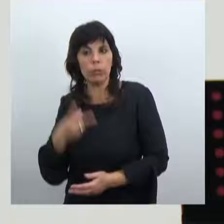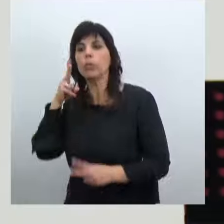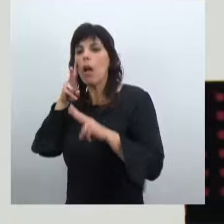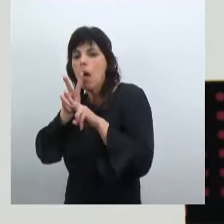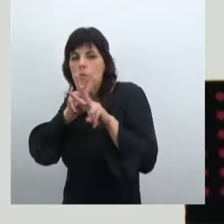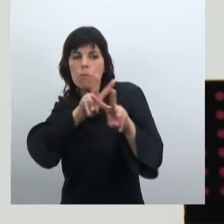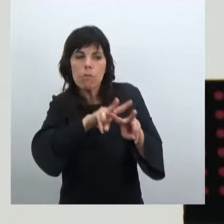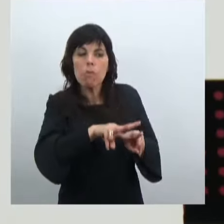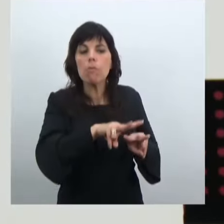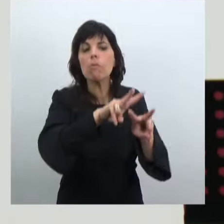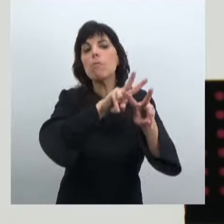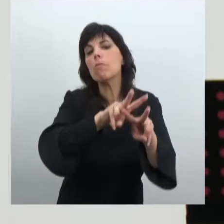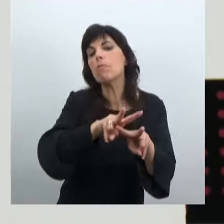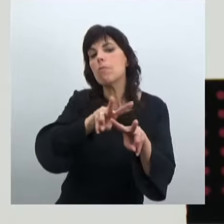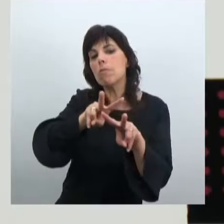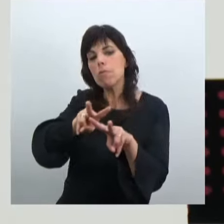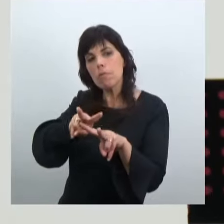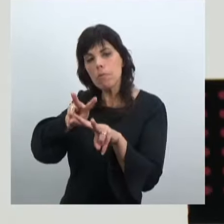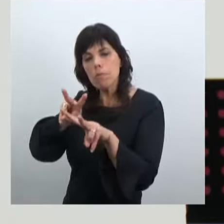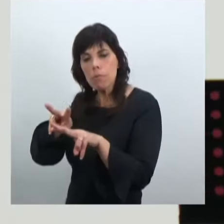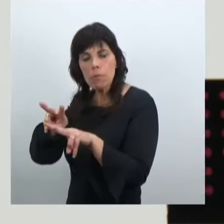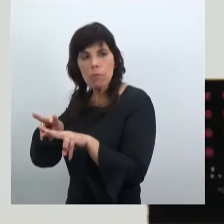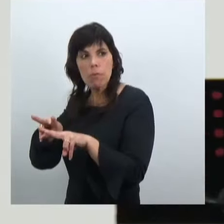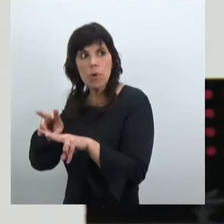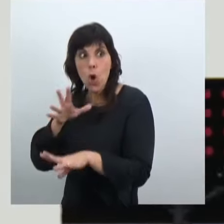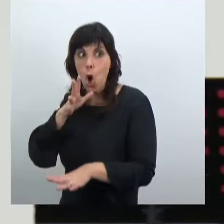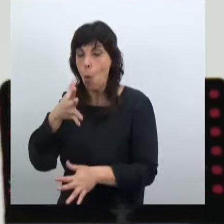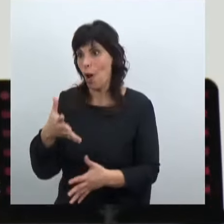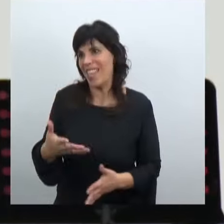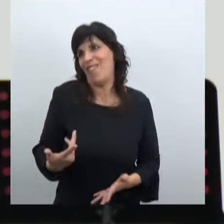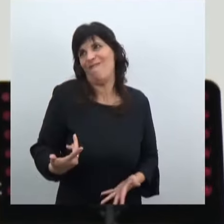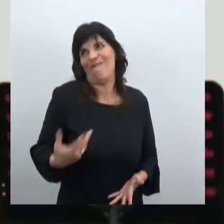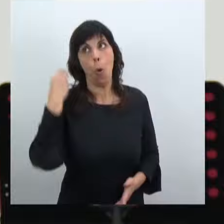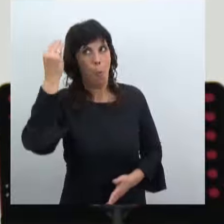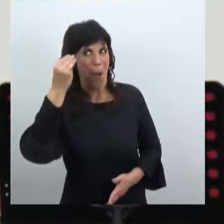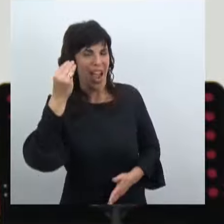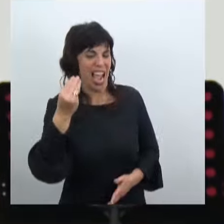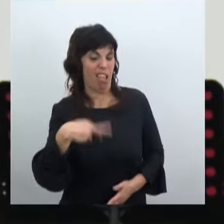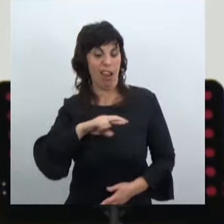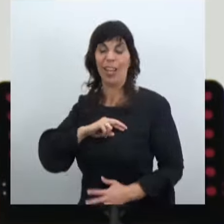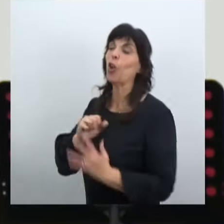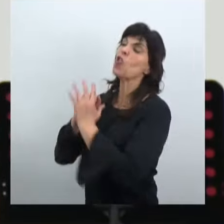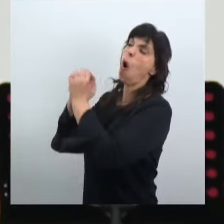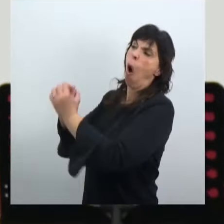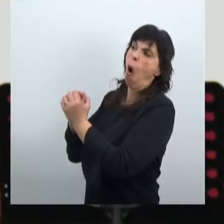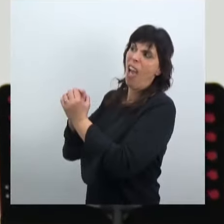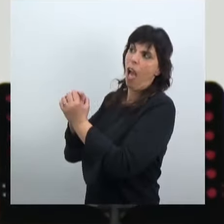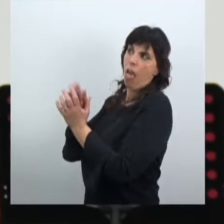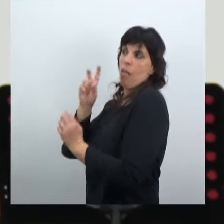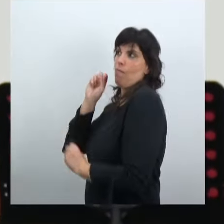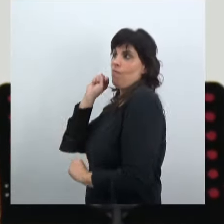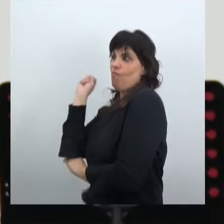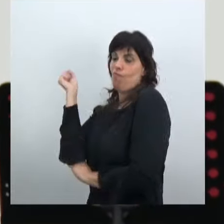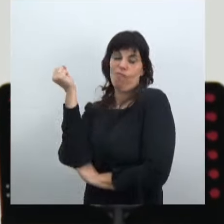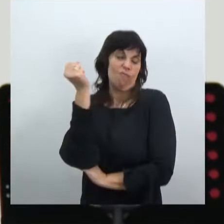Observa a la gente alrededor, porque él estaba orando. Y dice la Biblia que se dio la vuelta y